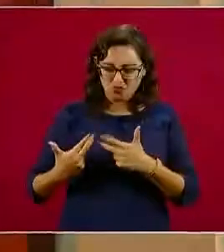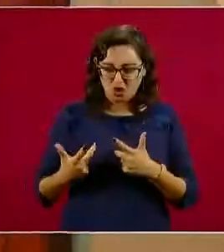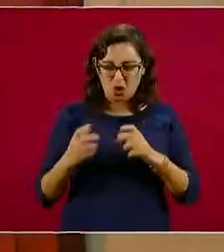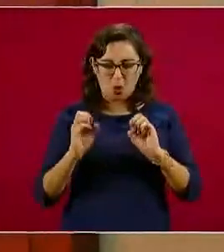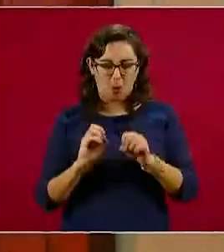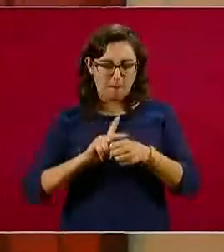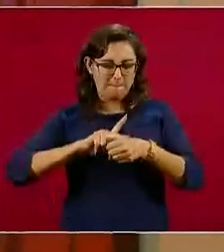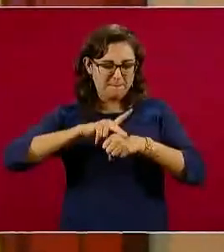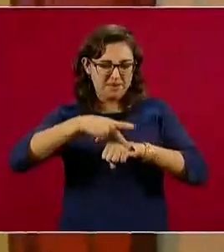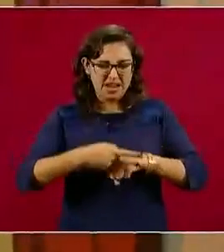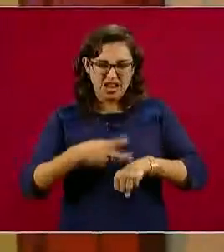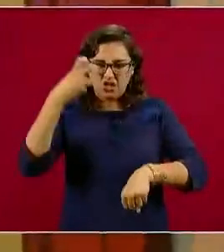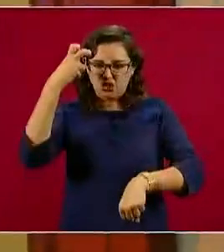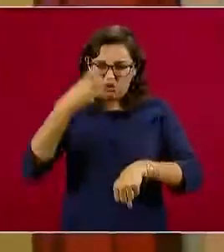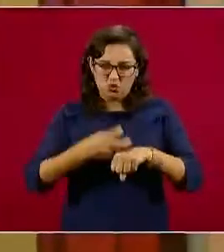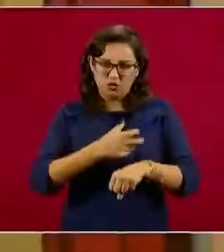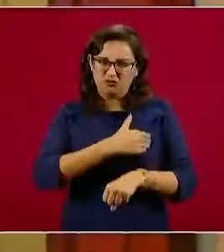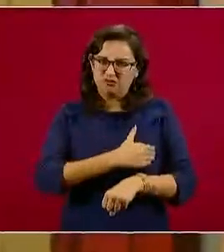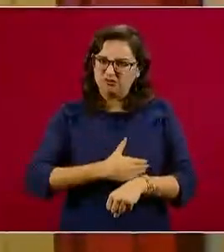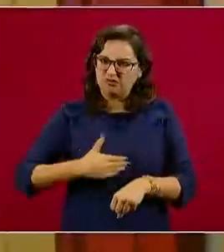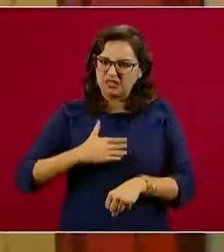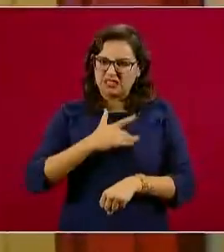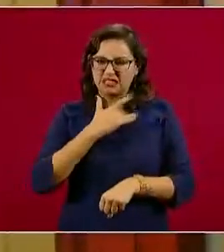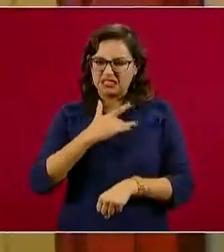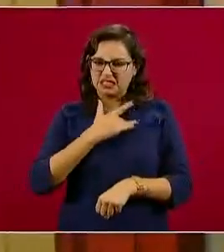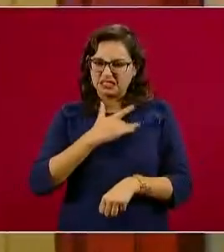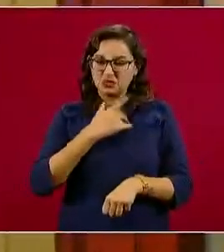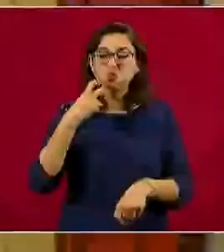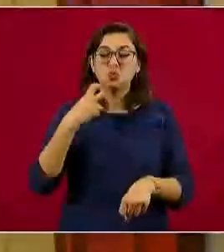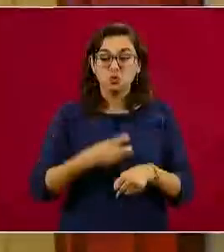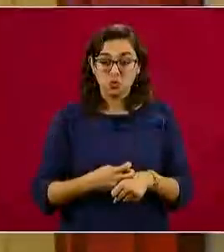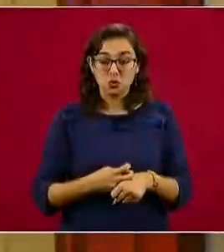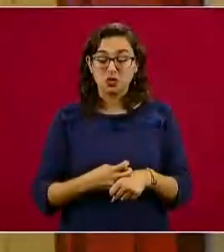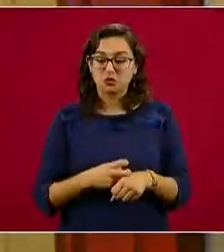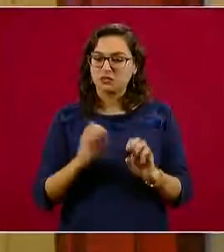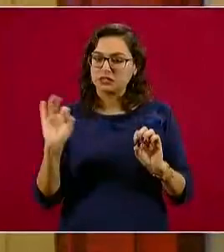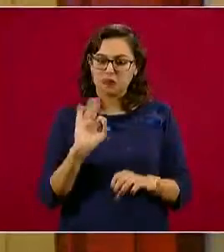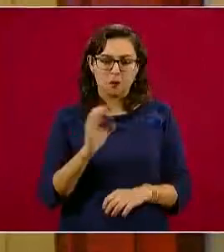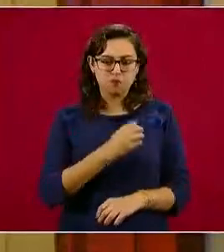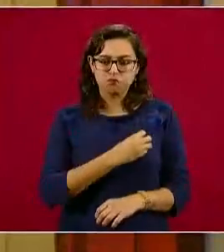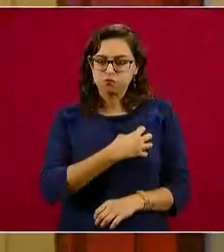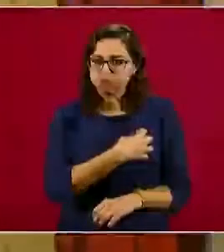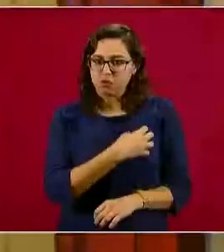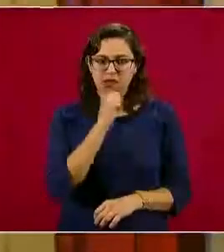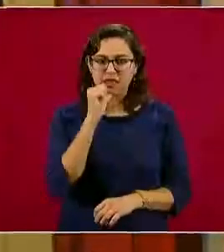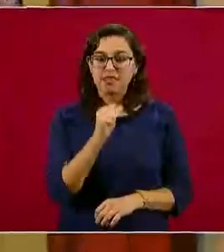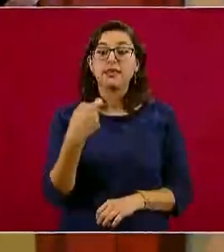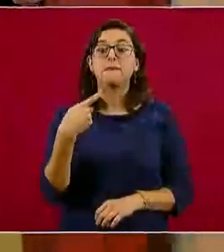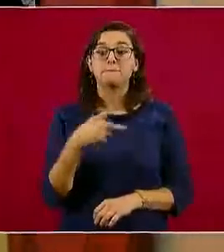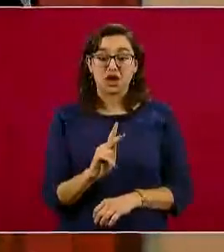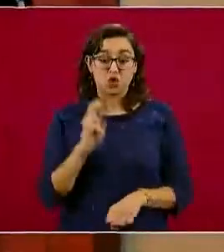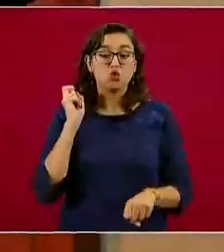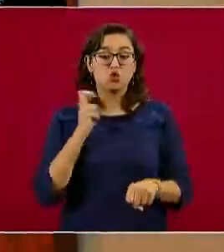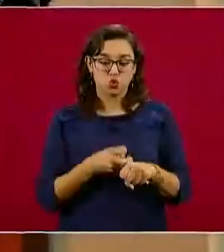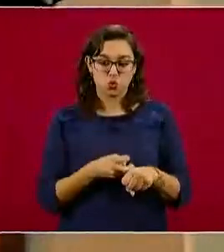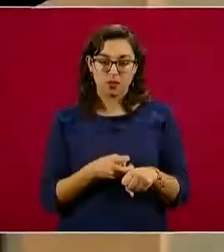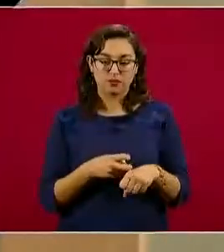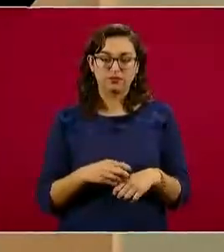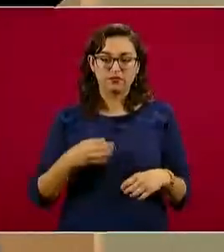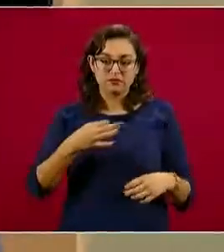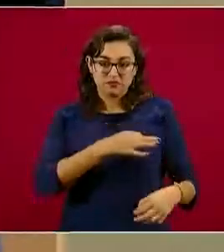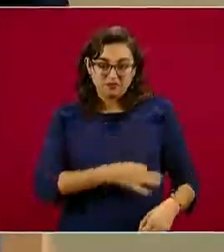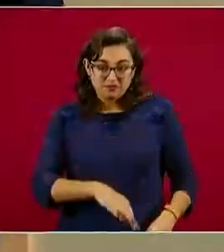ciertas zonas de la piel que se sienta la piel más dura, se puede no sentir una tumoración, pero sí un engrosamiento de la piel,